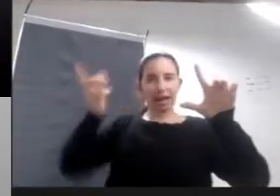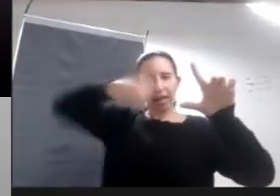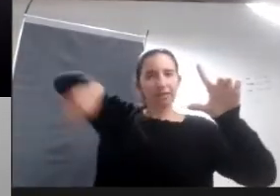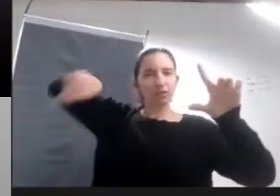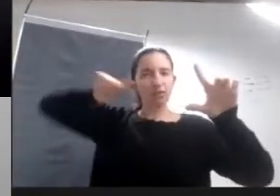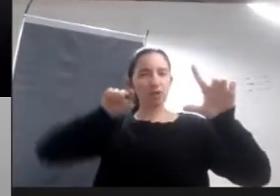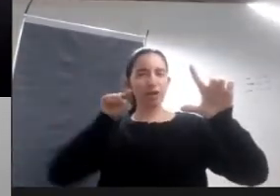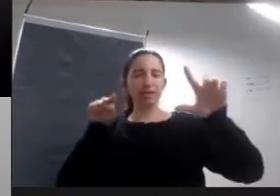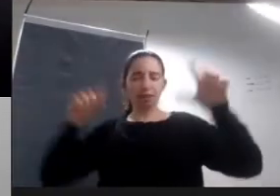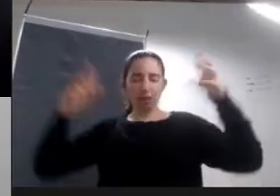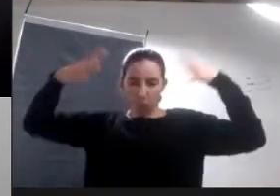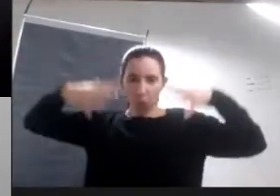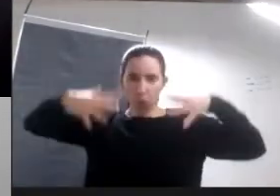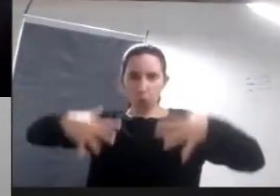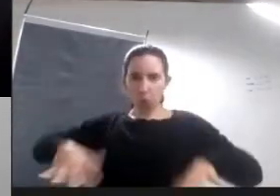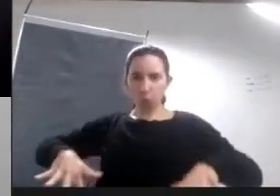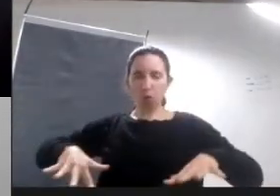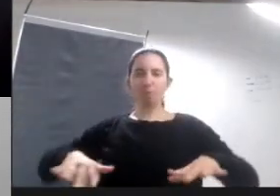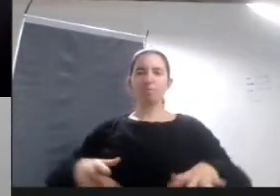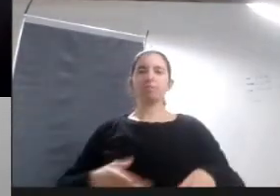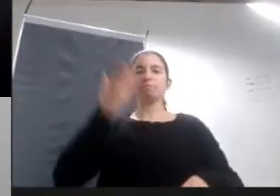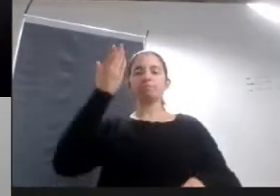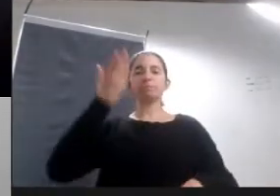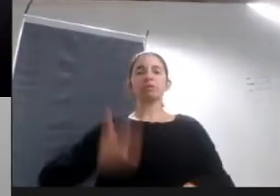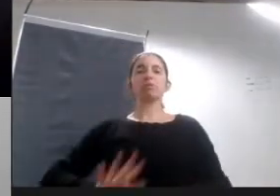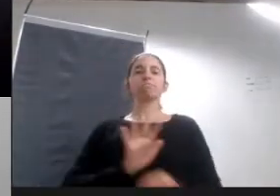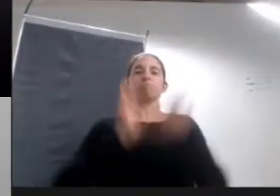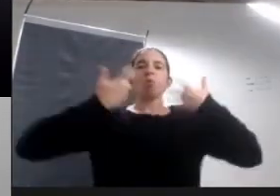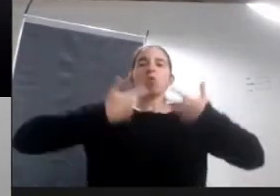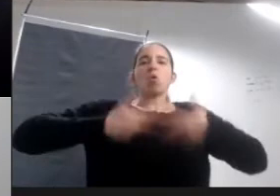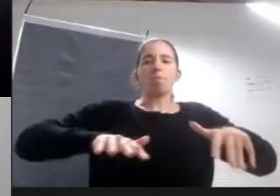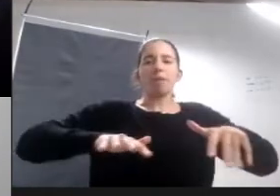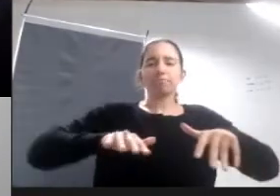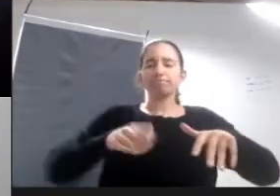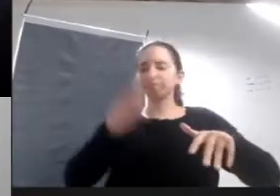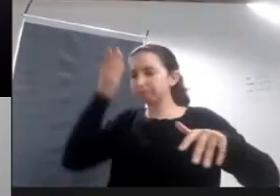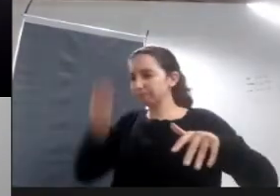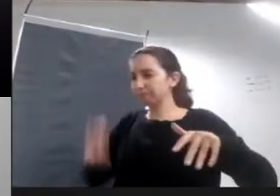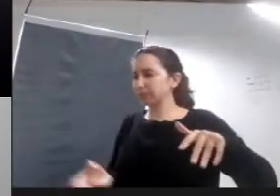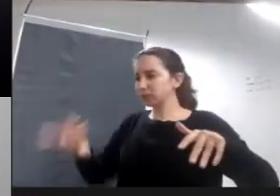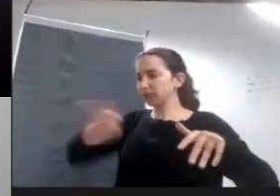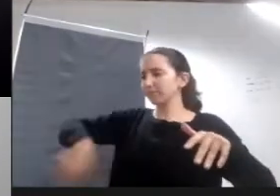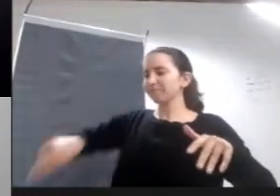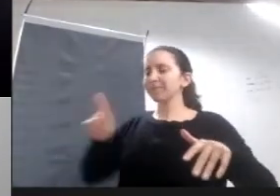los cuerpos intersex, cambien, porque en realidad,